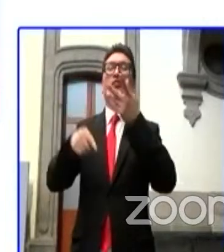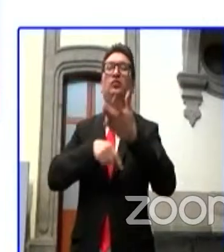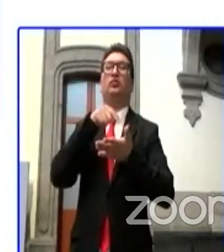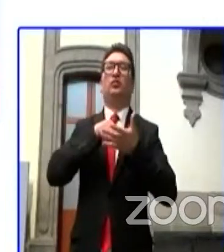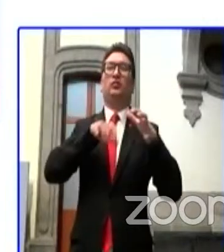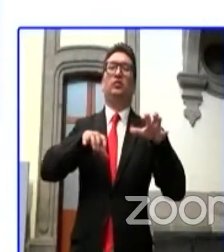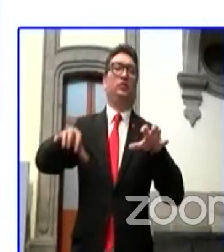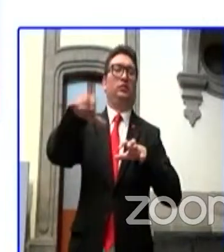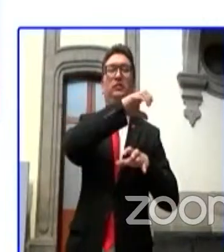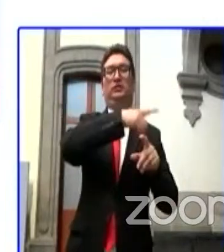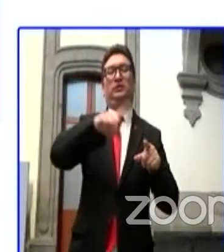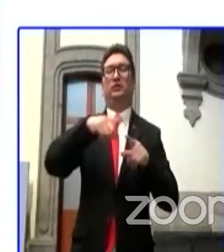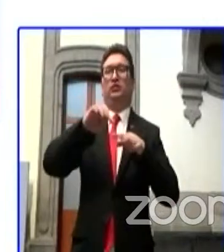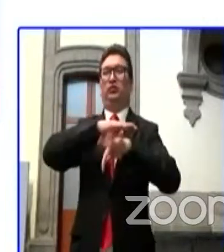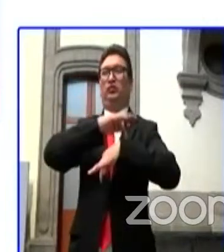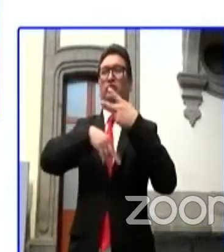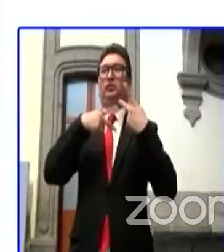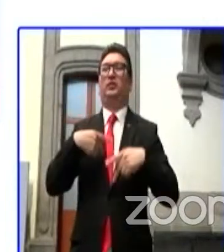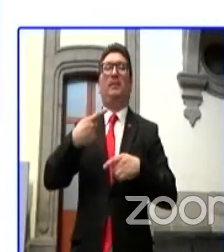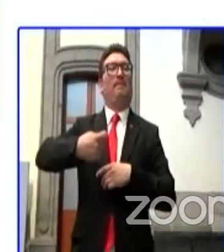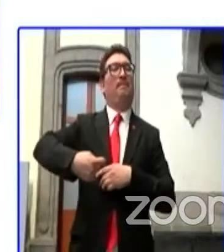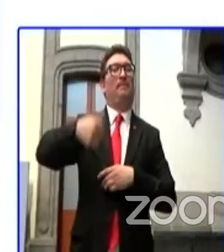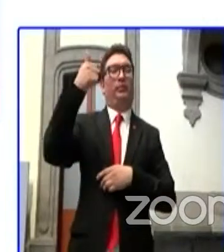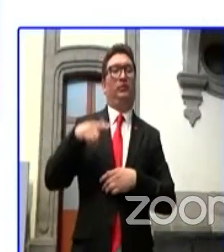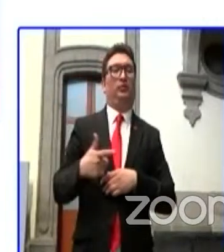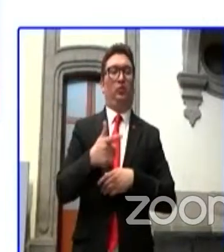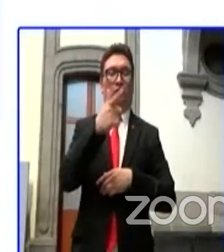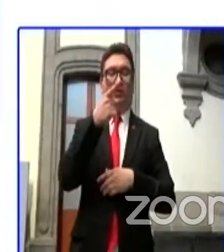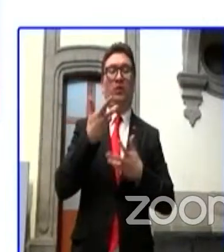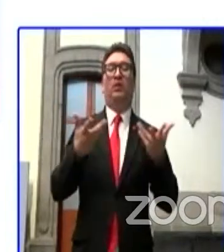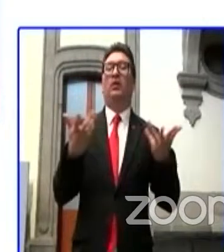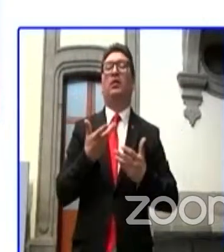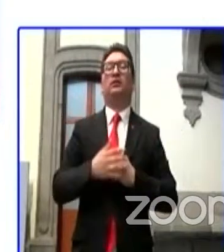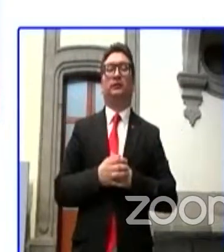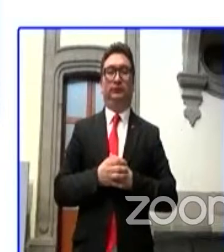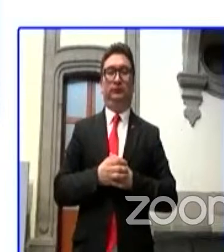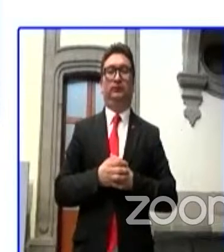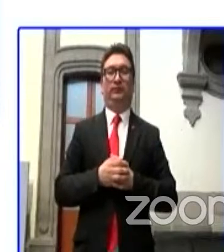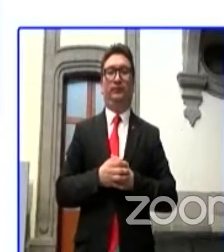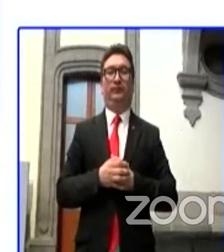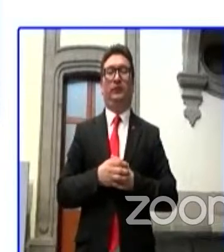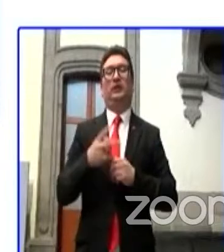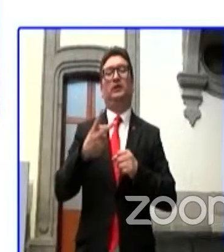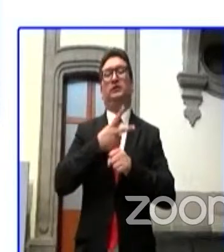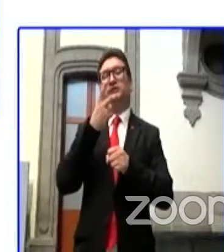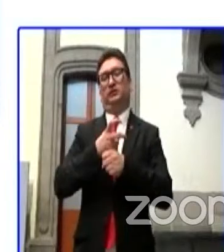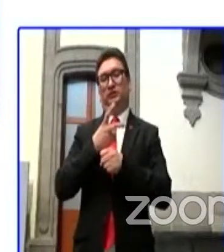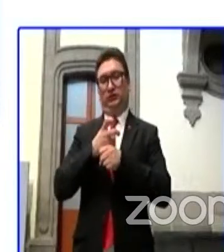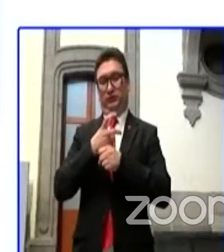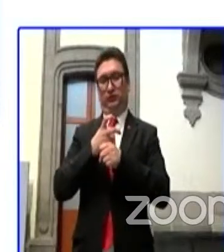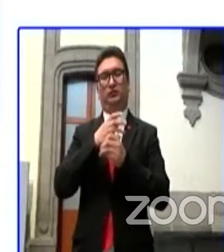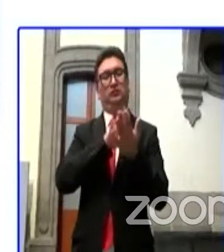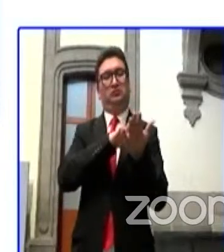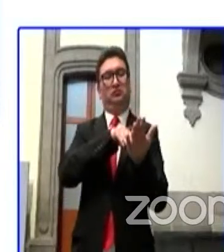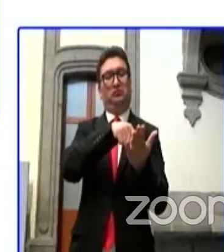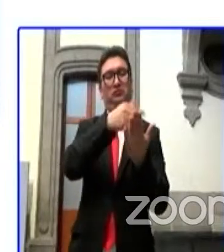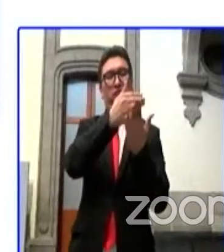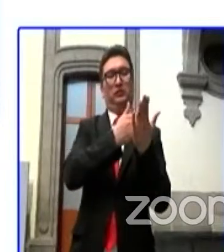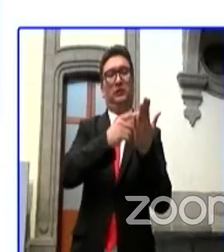sociedad, pero por primera vez en Guanajuato, hoy en este caso ya sería la segunda, porque ya es el segundo documento,